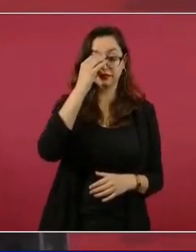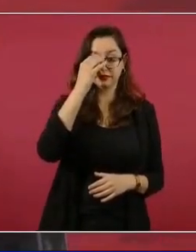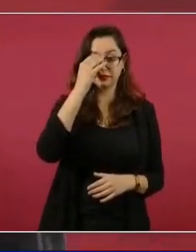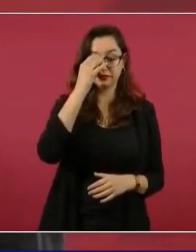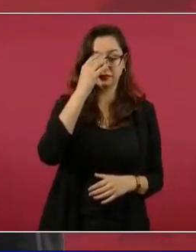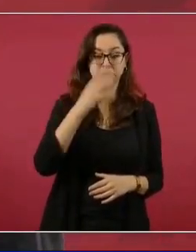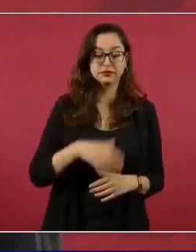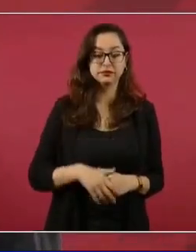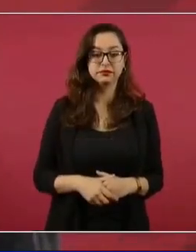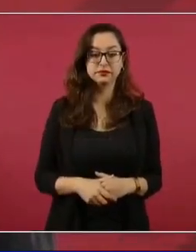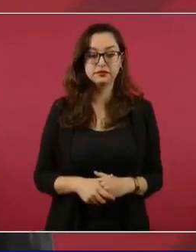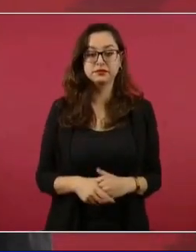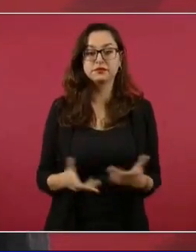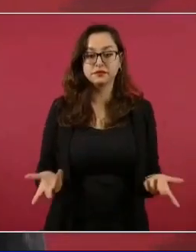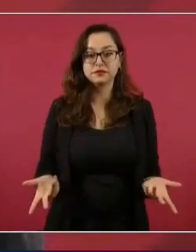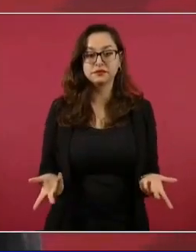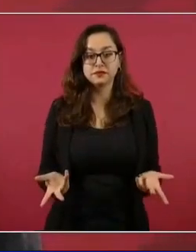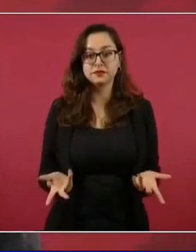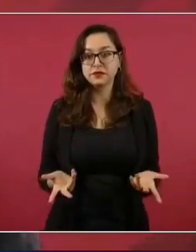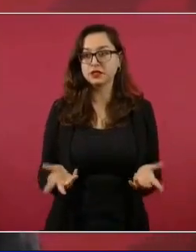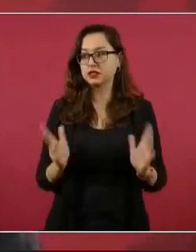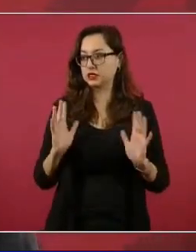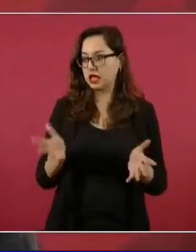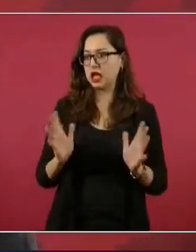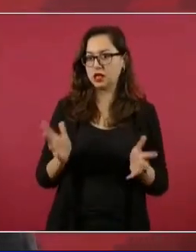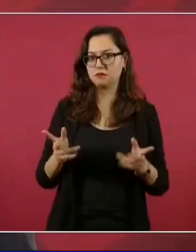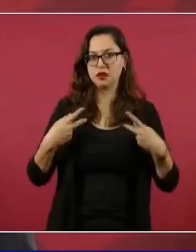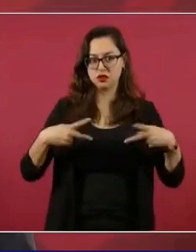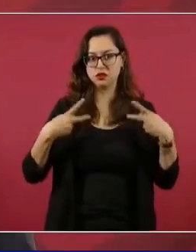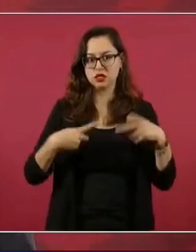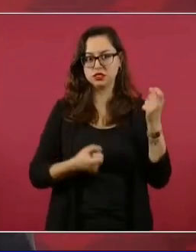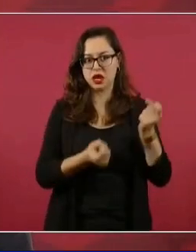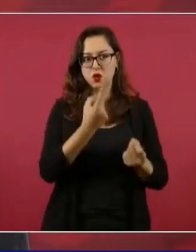faltan órdenes de aprehensión. Acaban de detener a 2 más,